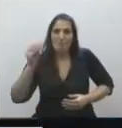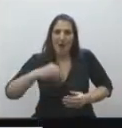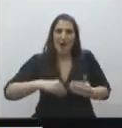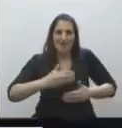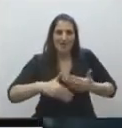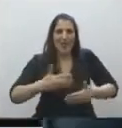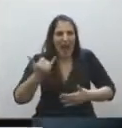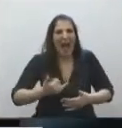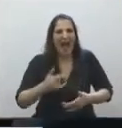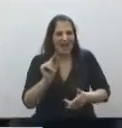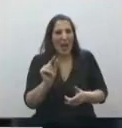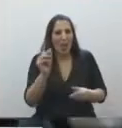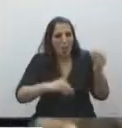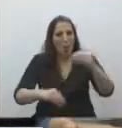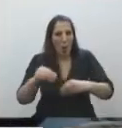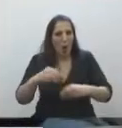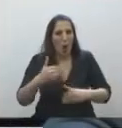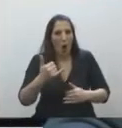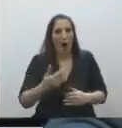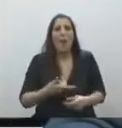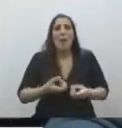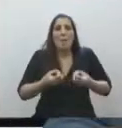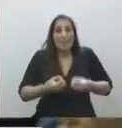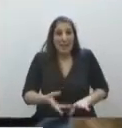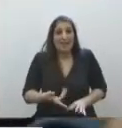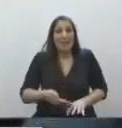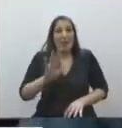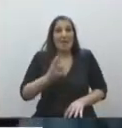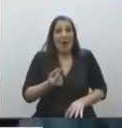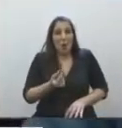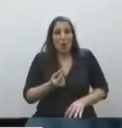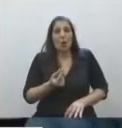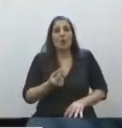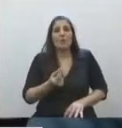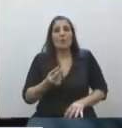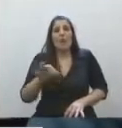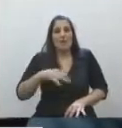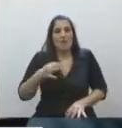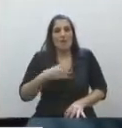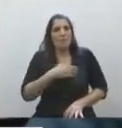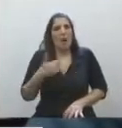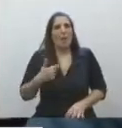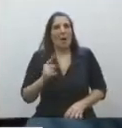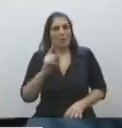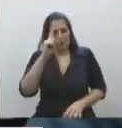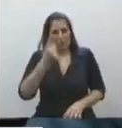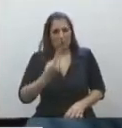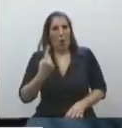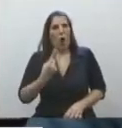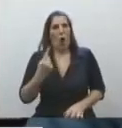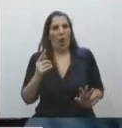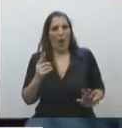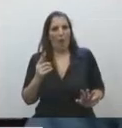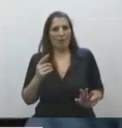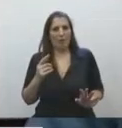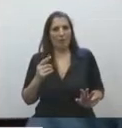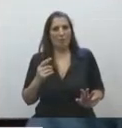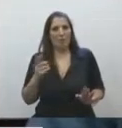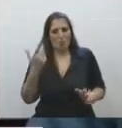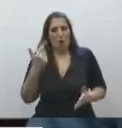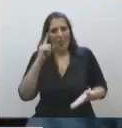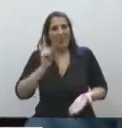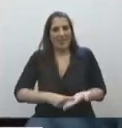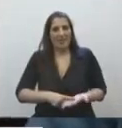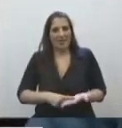me traen, pero si me dedicara a la política es como matar varios pájaros de un tiro, es decir... Más eficiente,